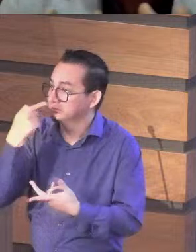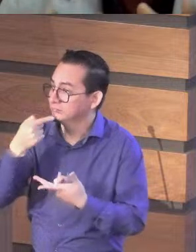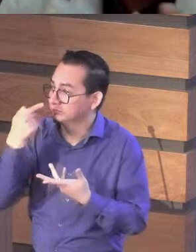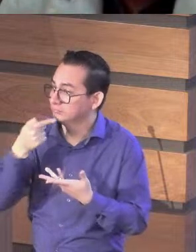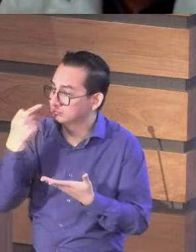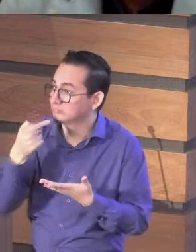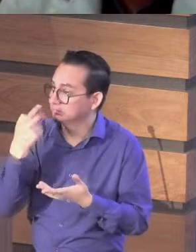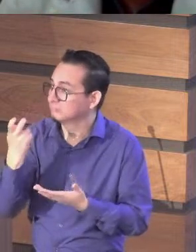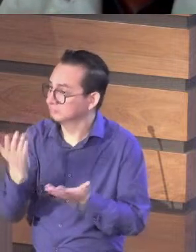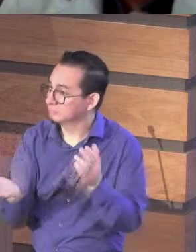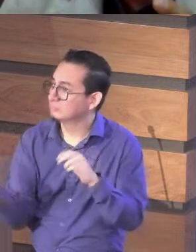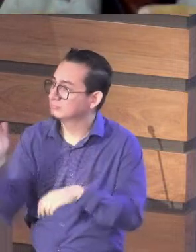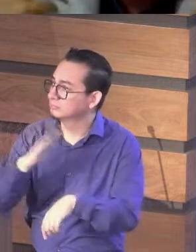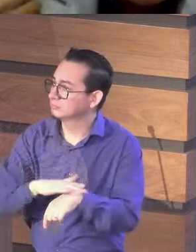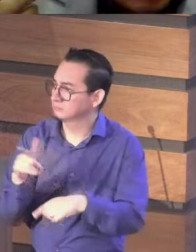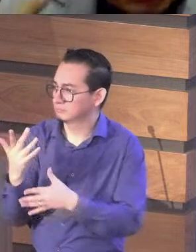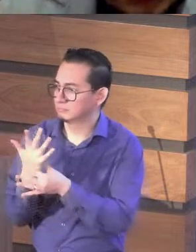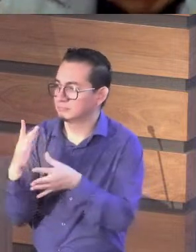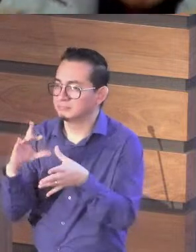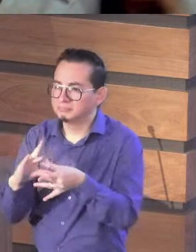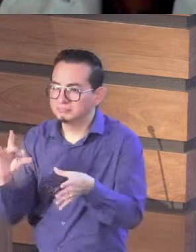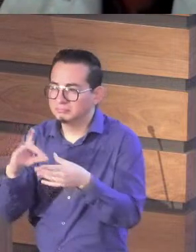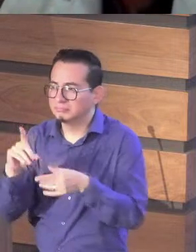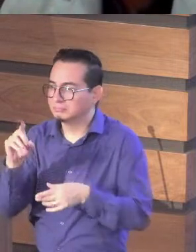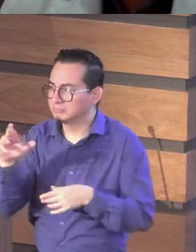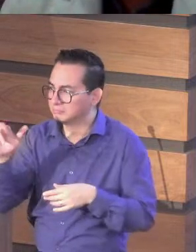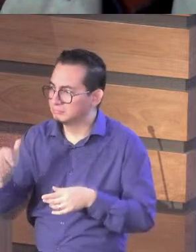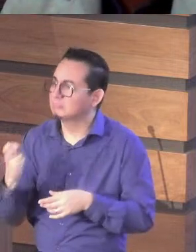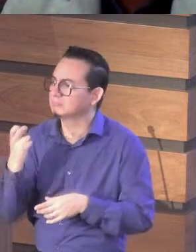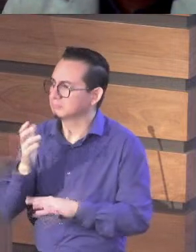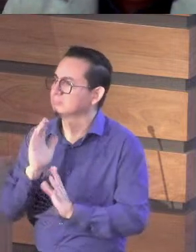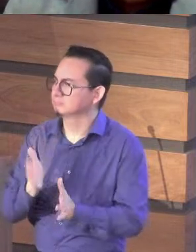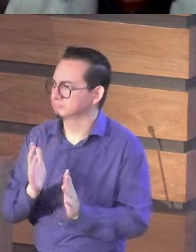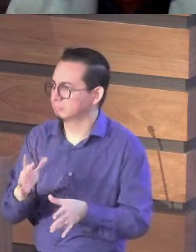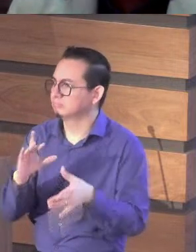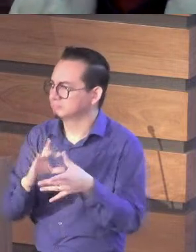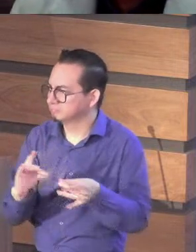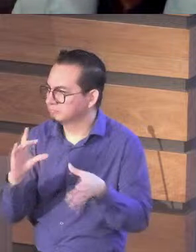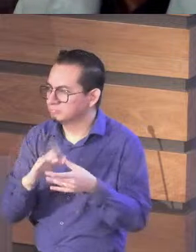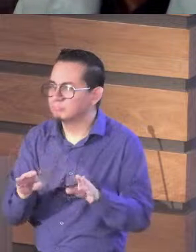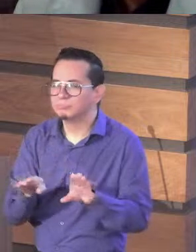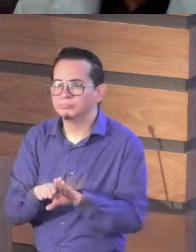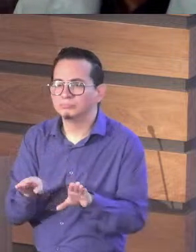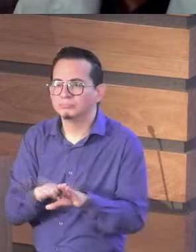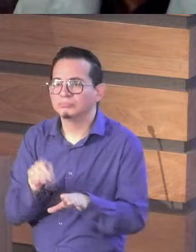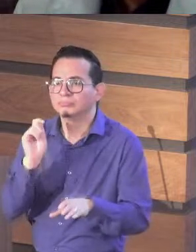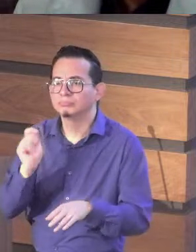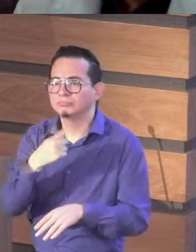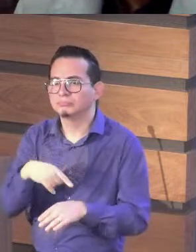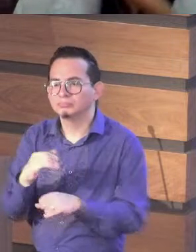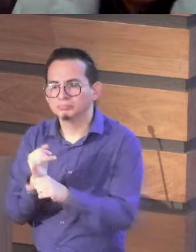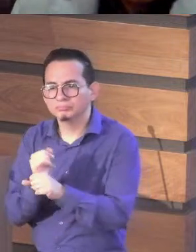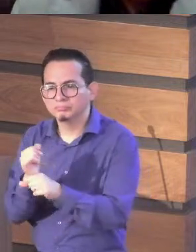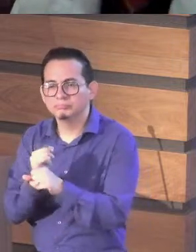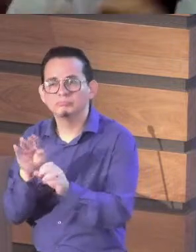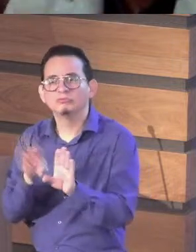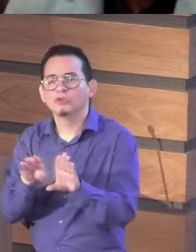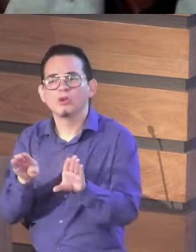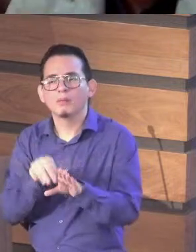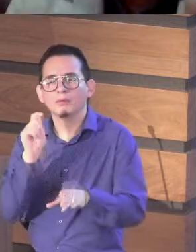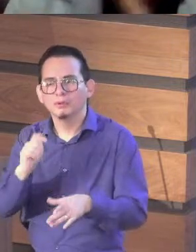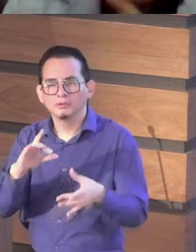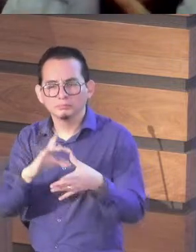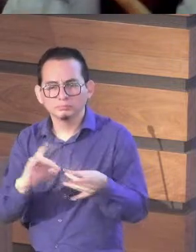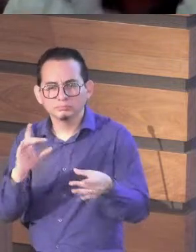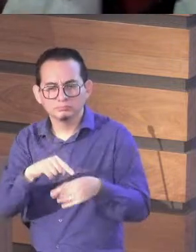ella mencionaba que también hay ciertos contaminantes que pueden provocar una